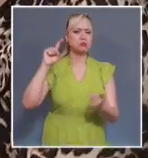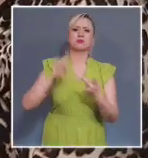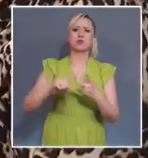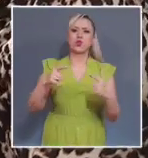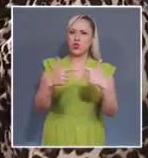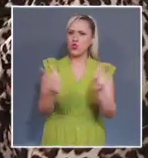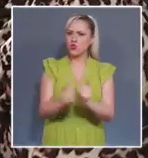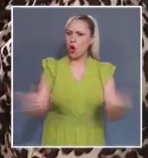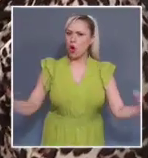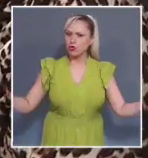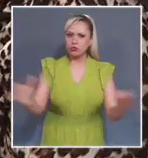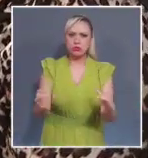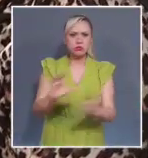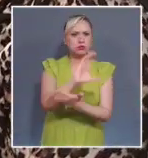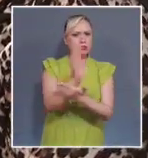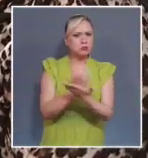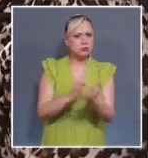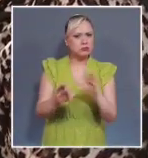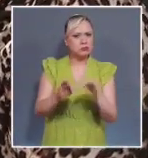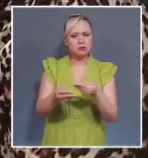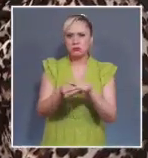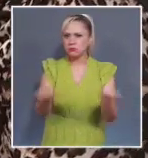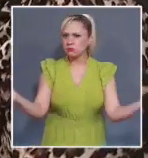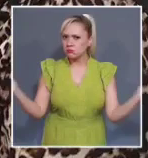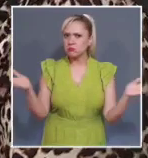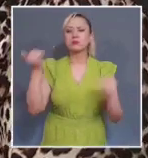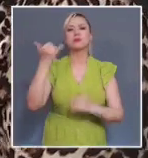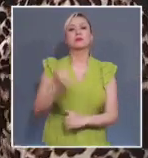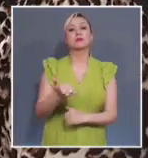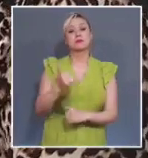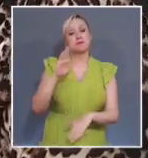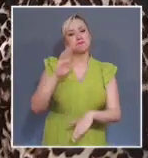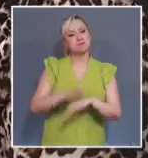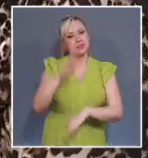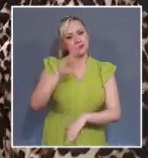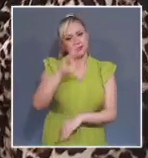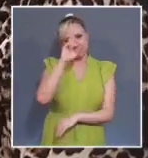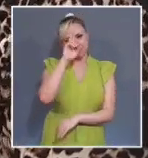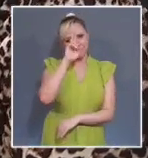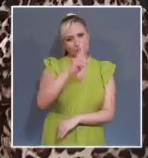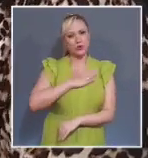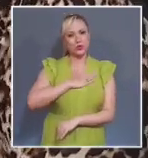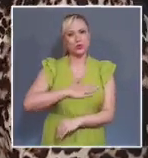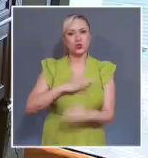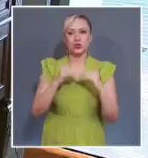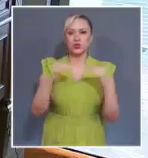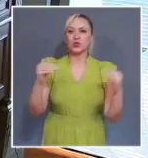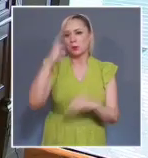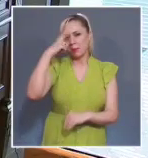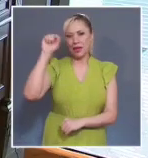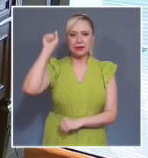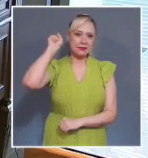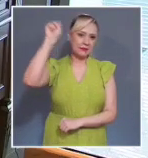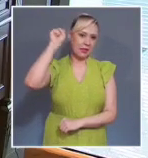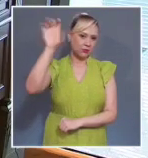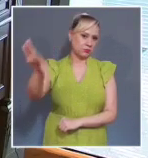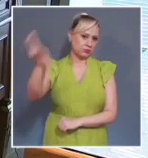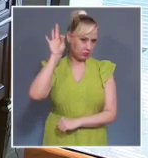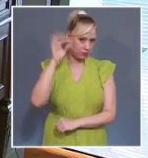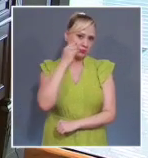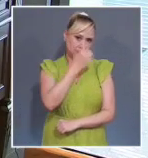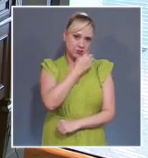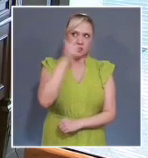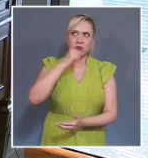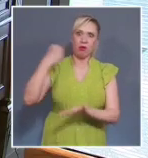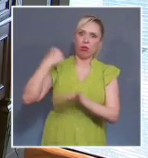en ese sentido adopta un enfoque que privilegia la democracia sindical. Además, ha permitido que en un mayor número